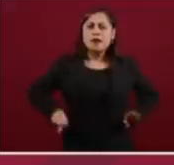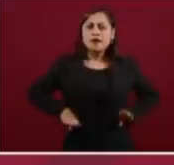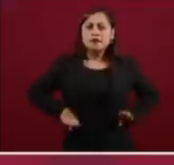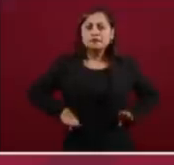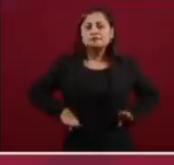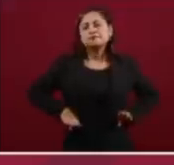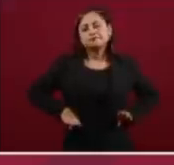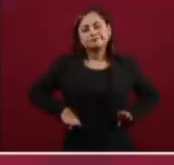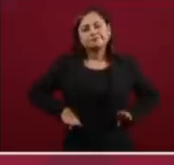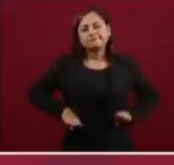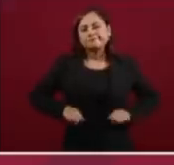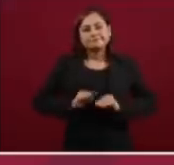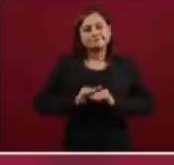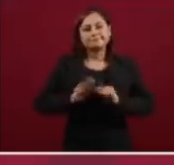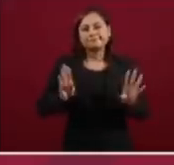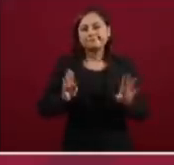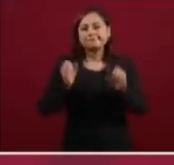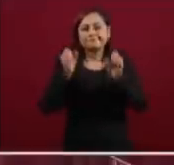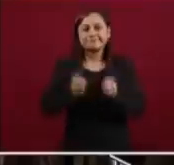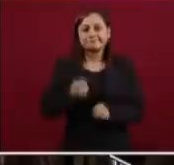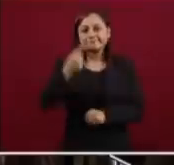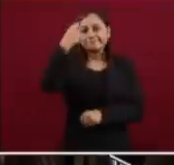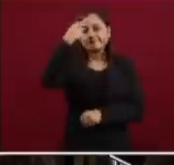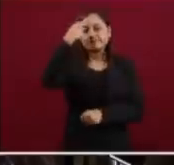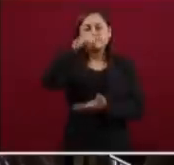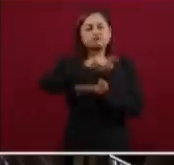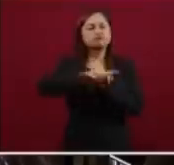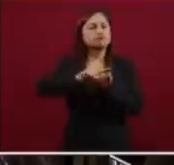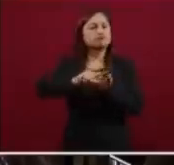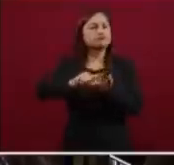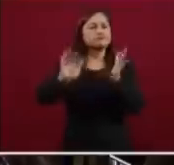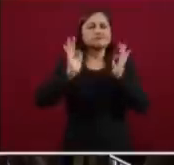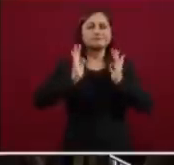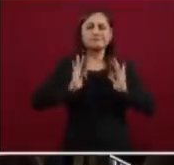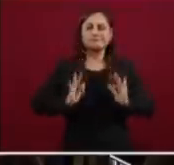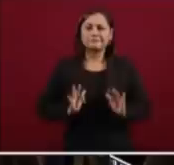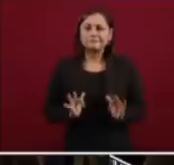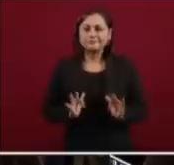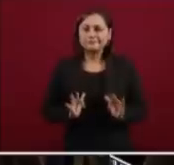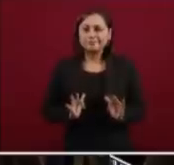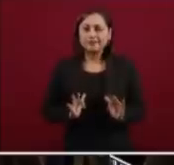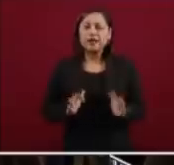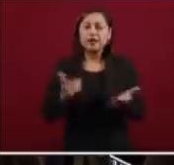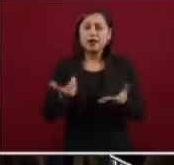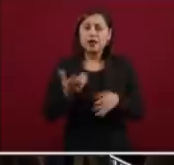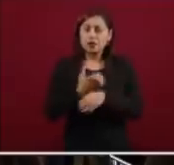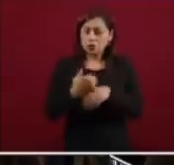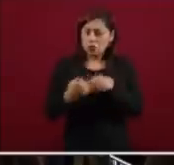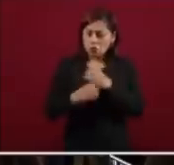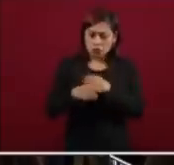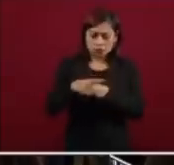la conciencia tranquila si se tiene para lo básico